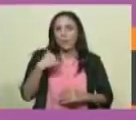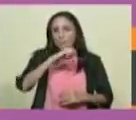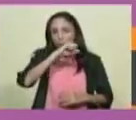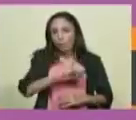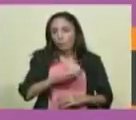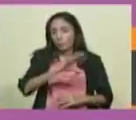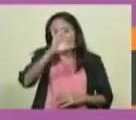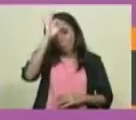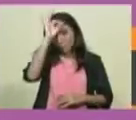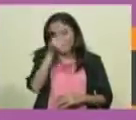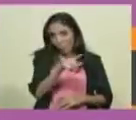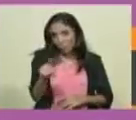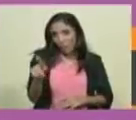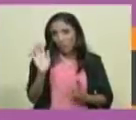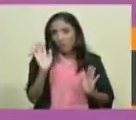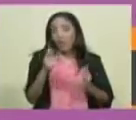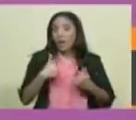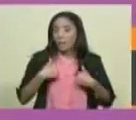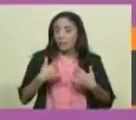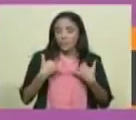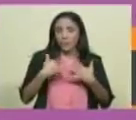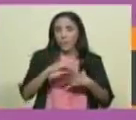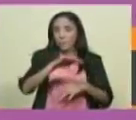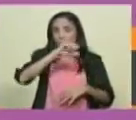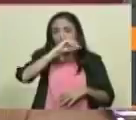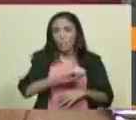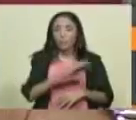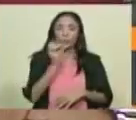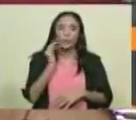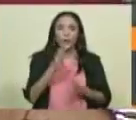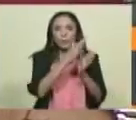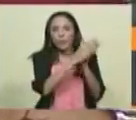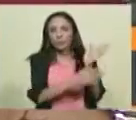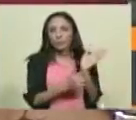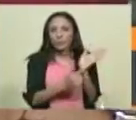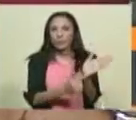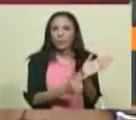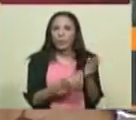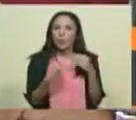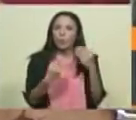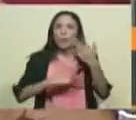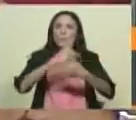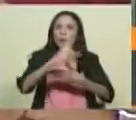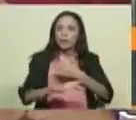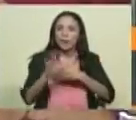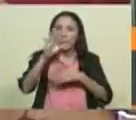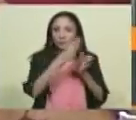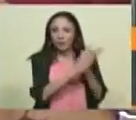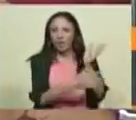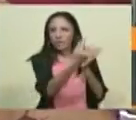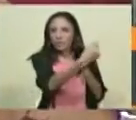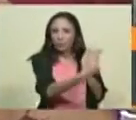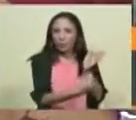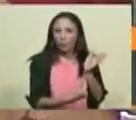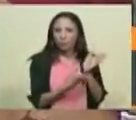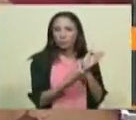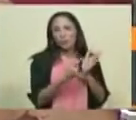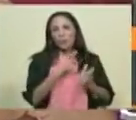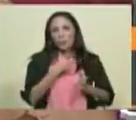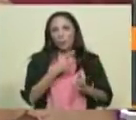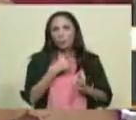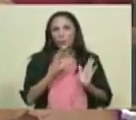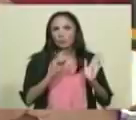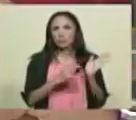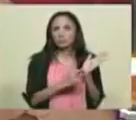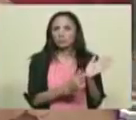ustedes, muchachas, a mí me gusta mucho la portada del Plan de la Patria 2025.